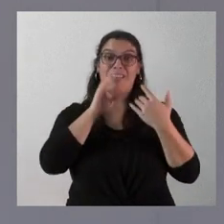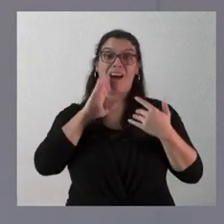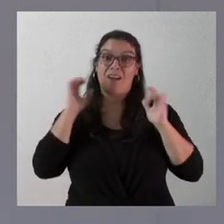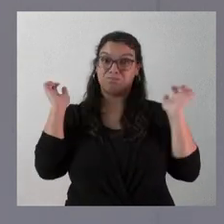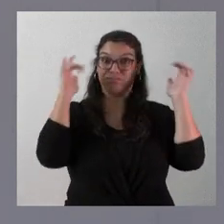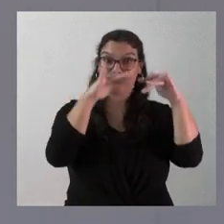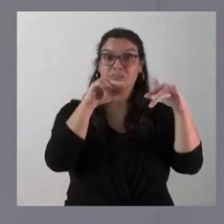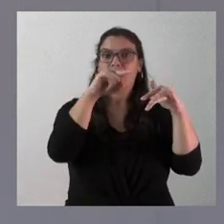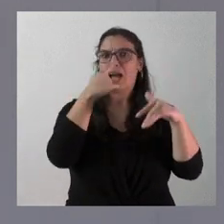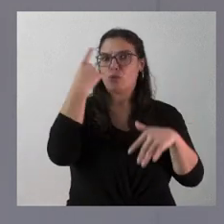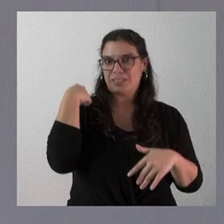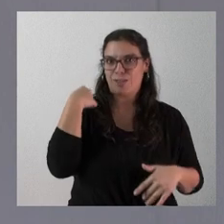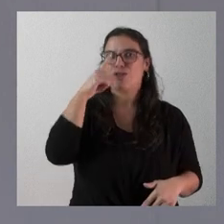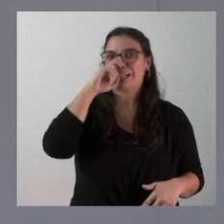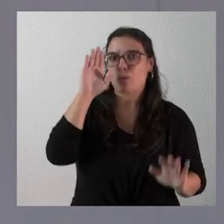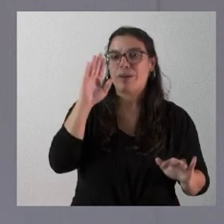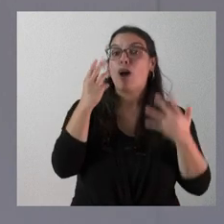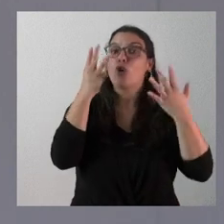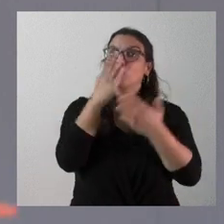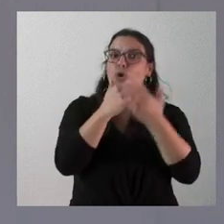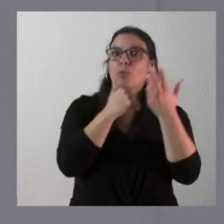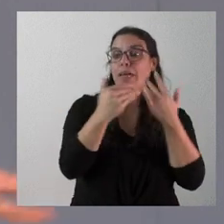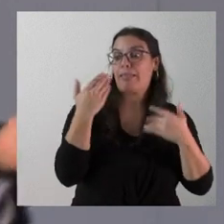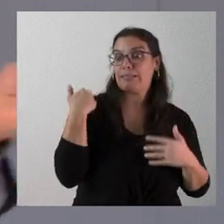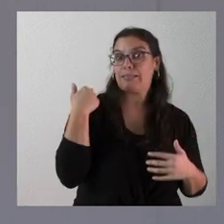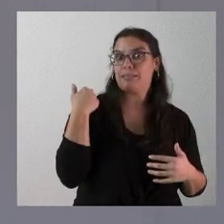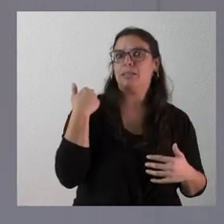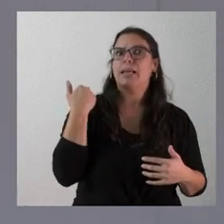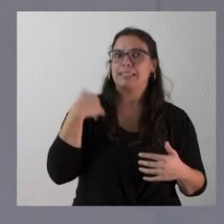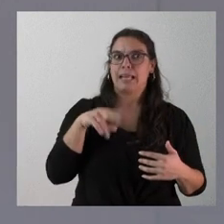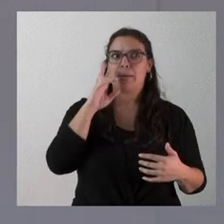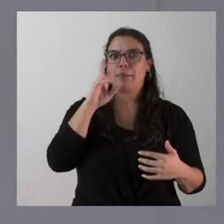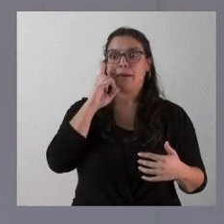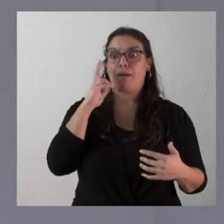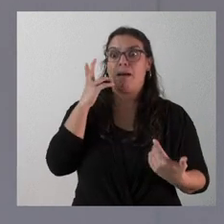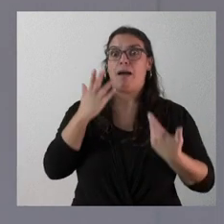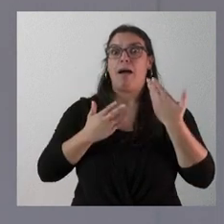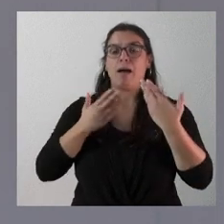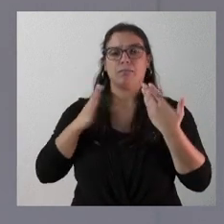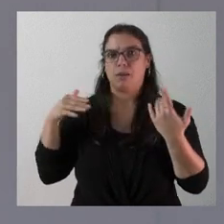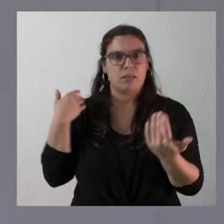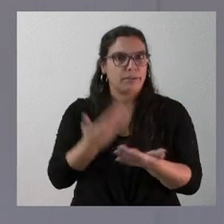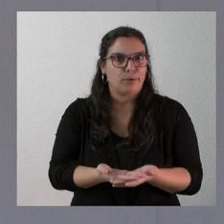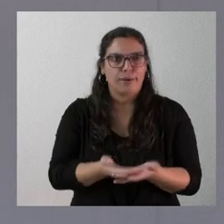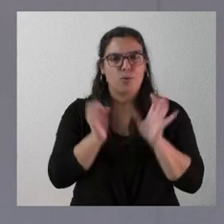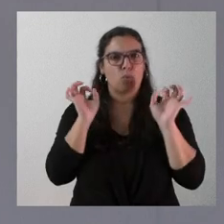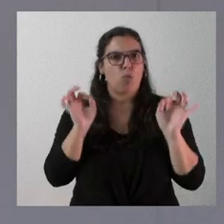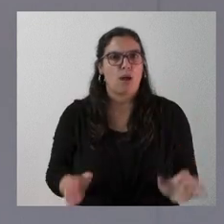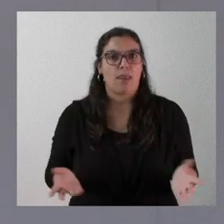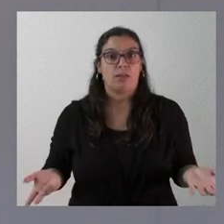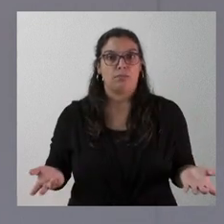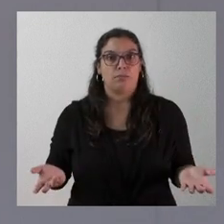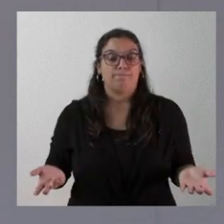recordarlo y a ocho comunidades autónomas que veíamos muy cerca que algo se iba a avanzar y desde entonces no hemos tenido noticias nuevas no lo podemos